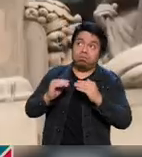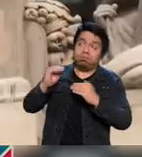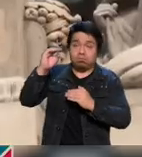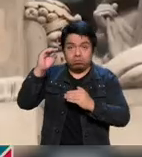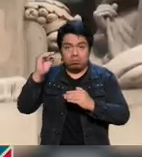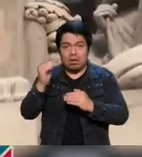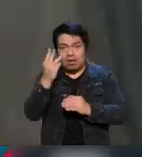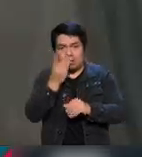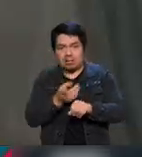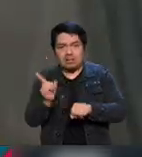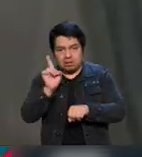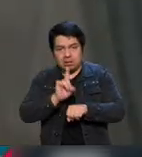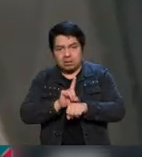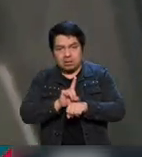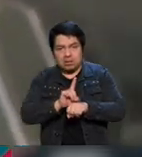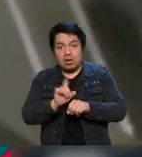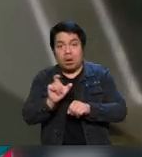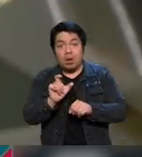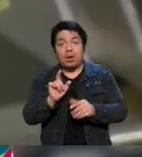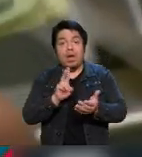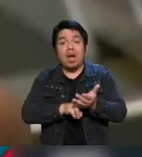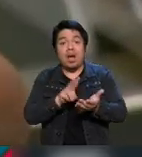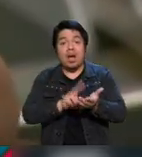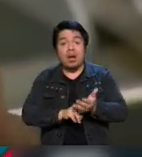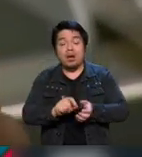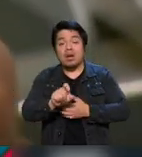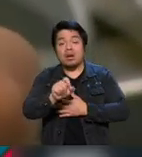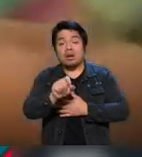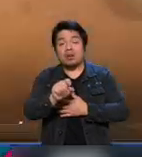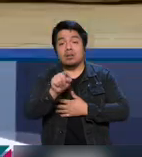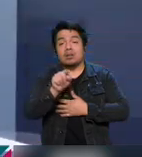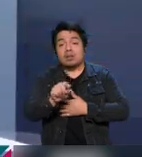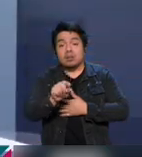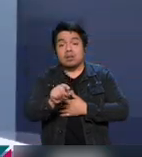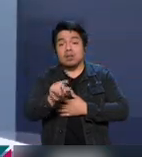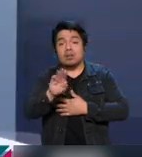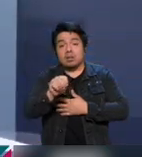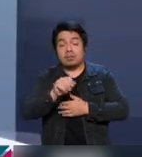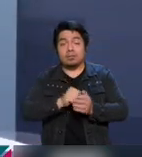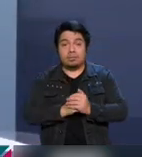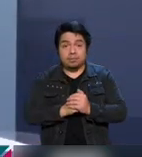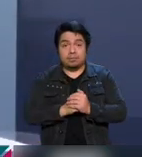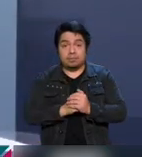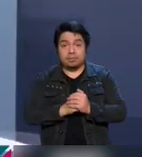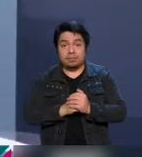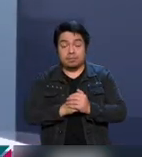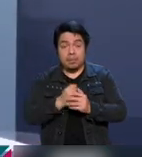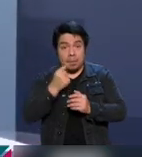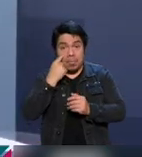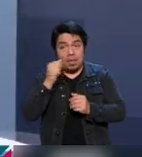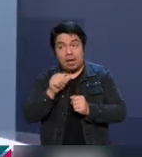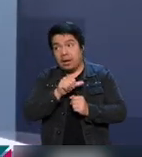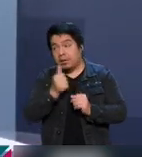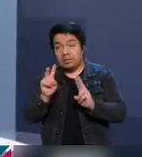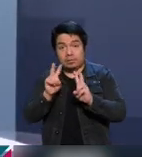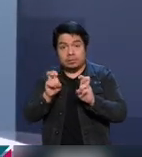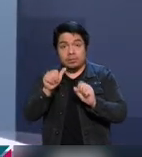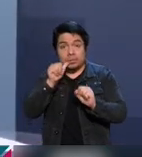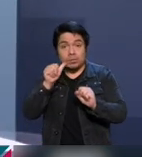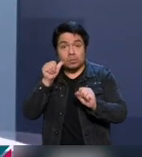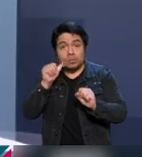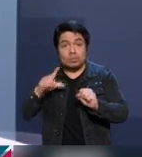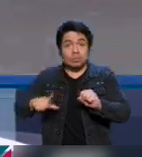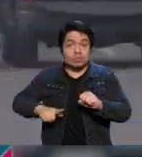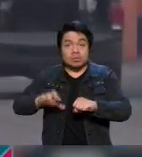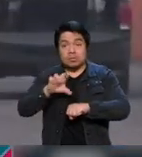registrado hace 3 días, cuando el dólar tuvo un valor de 20 pesos con 9 centavos. En otro tema, ayer le informé que el